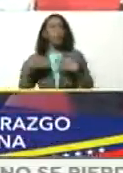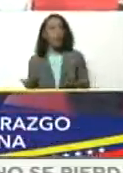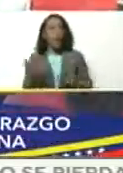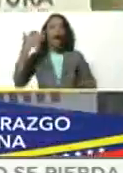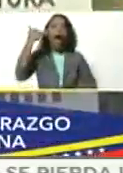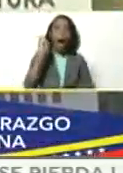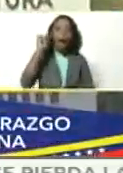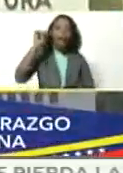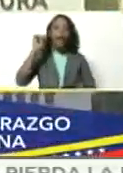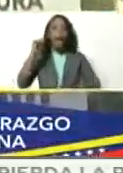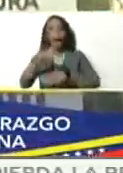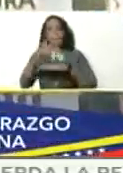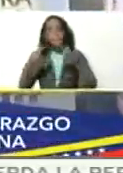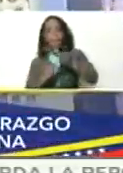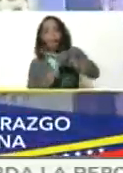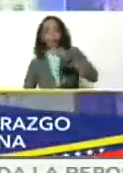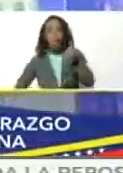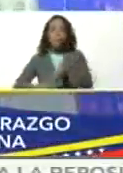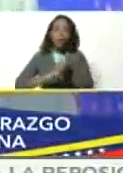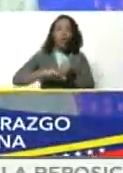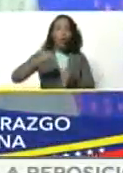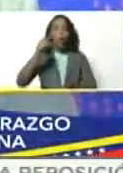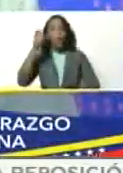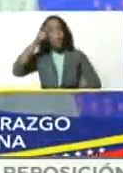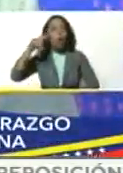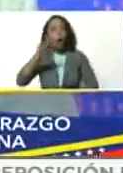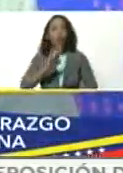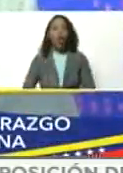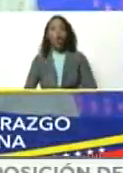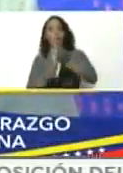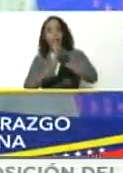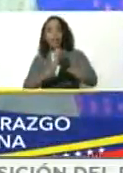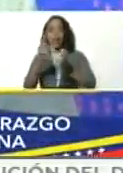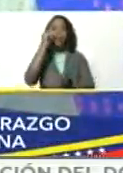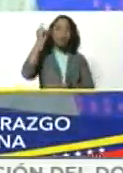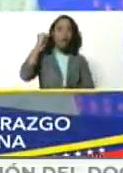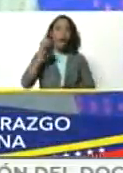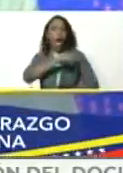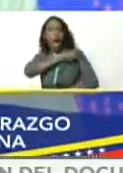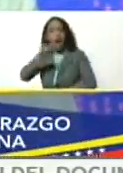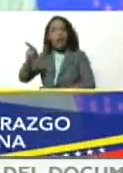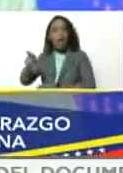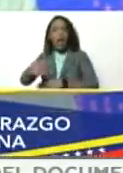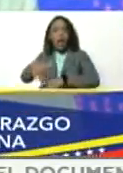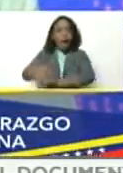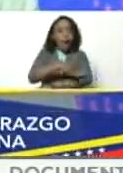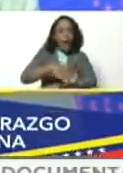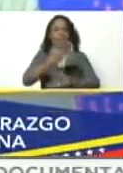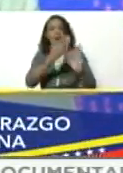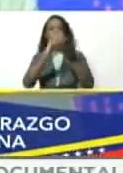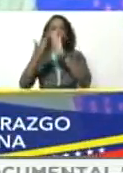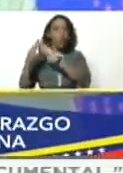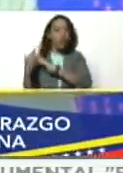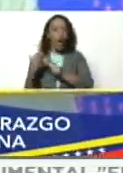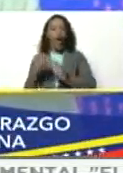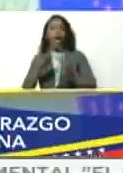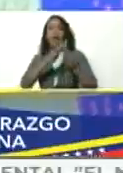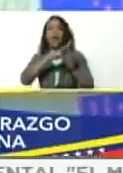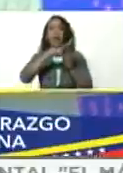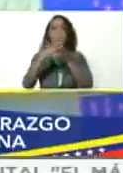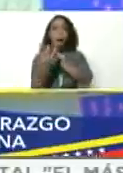pueblo. Tiene líderes y lideresas allí, en la calle, en la comunidad, en el